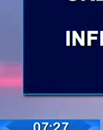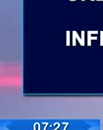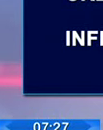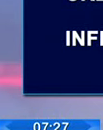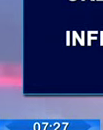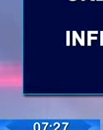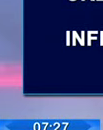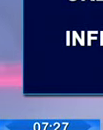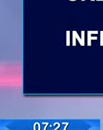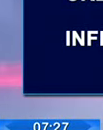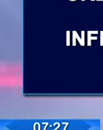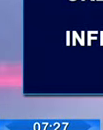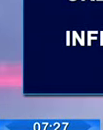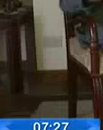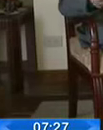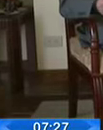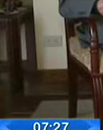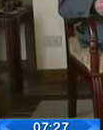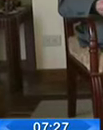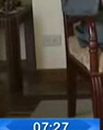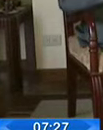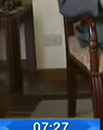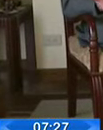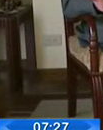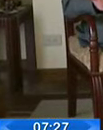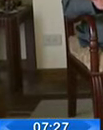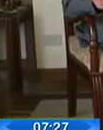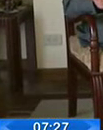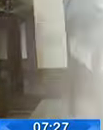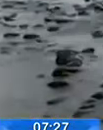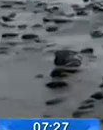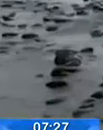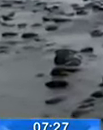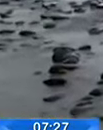1,38%. Informó Héctor Romero.